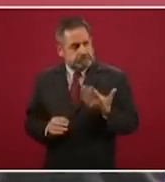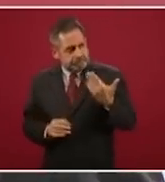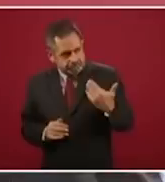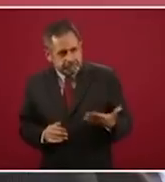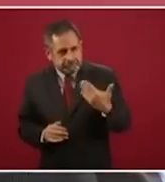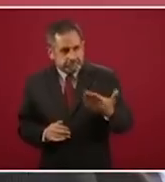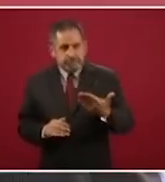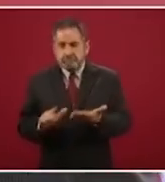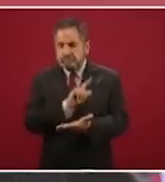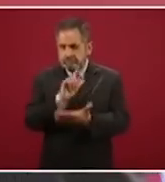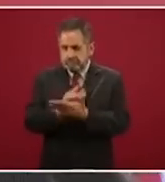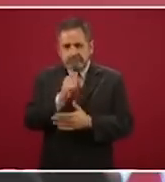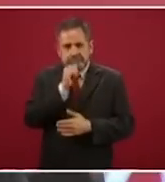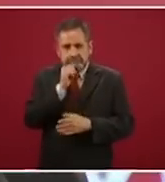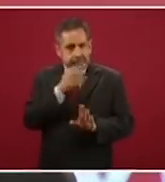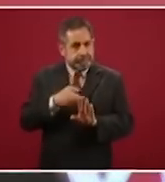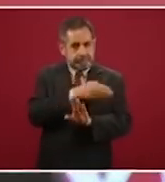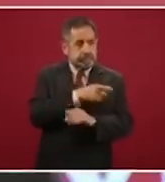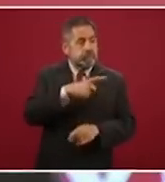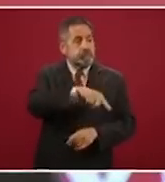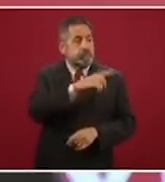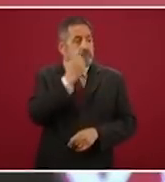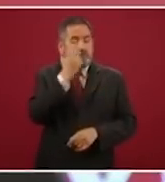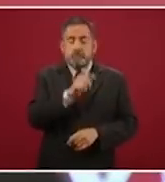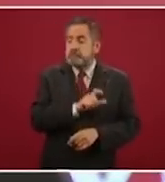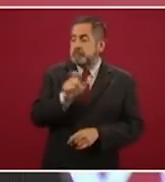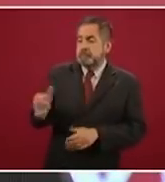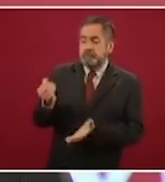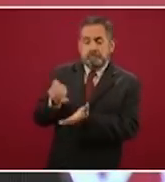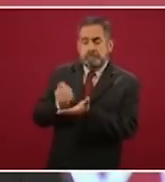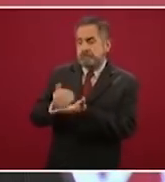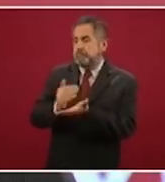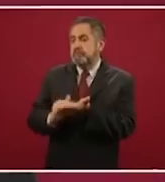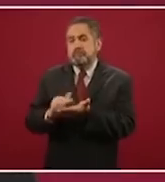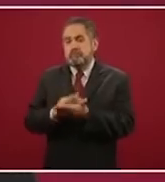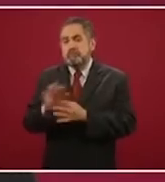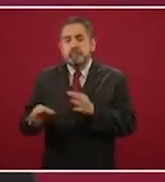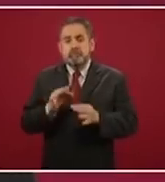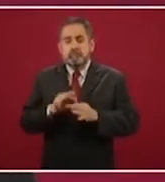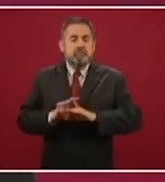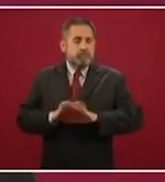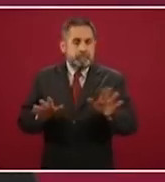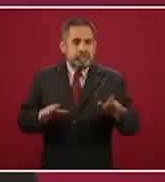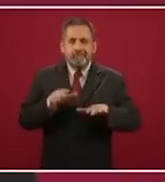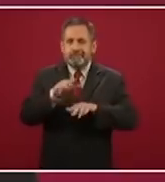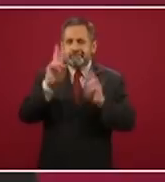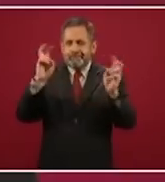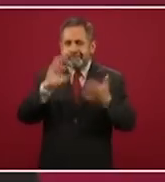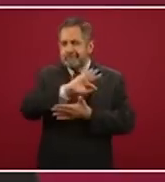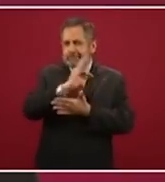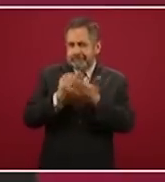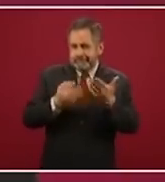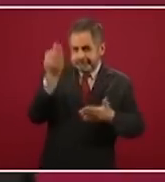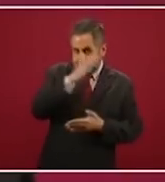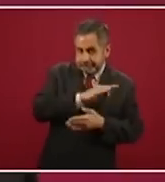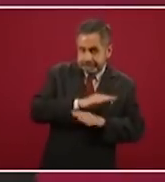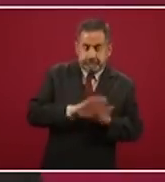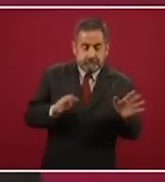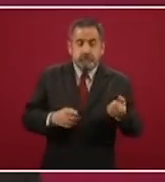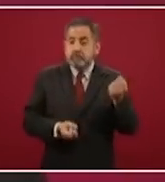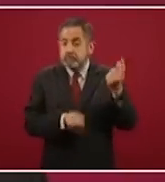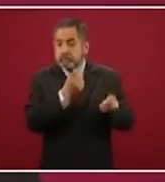aplicara, que entrara en vigor la ley sobre las facturas falsas.